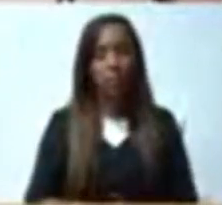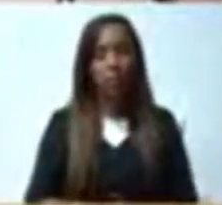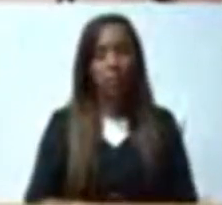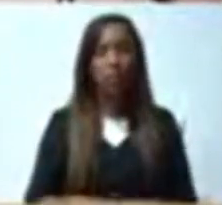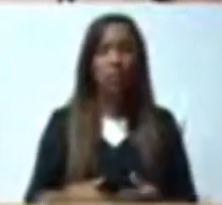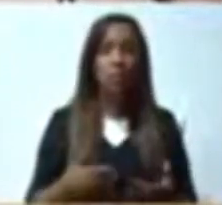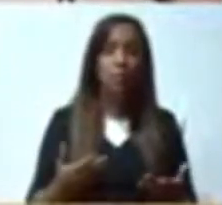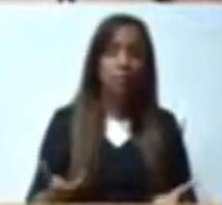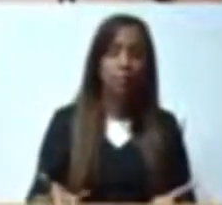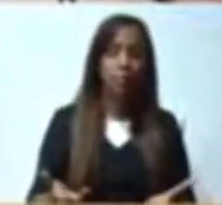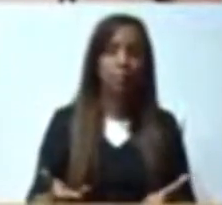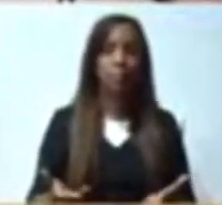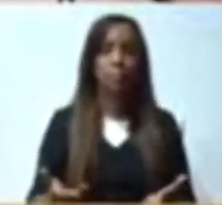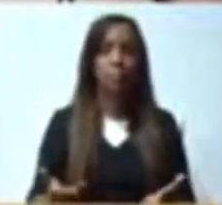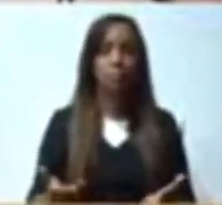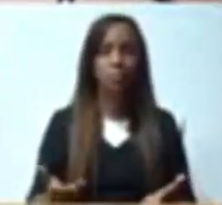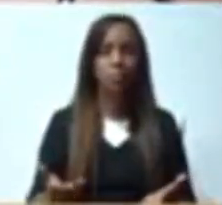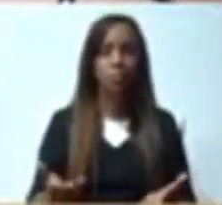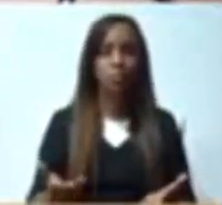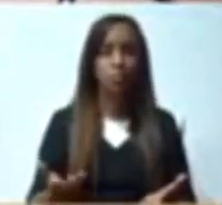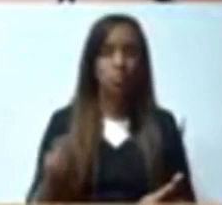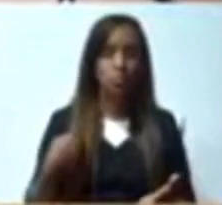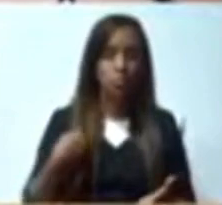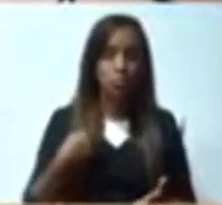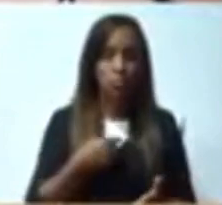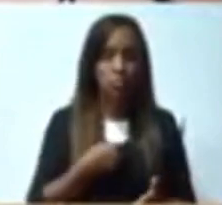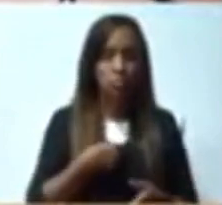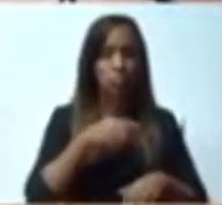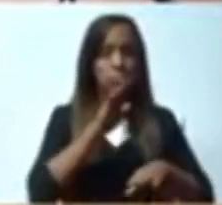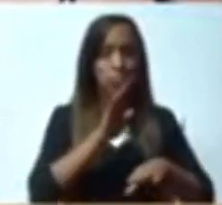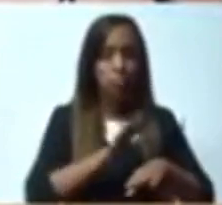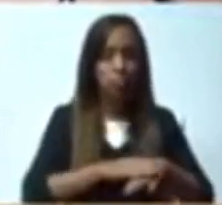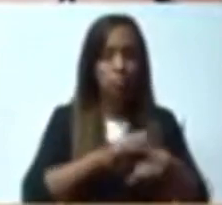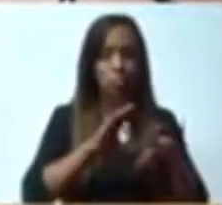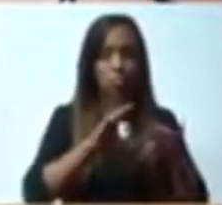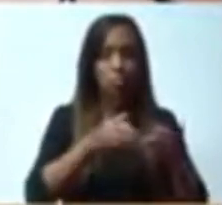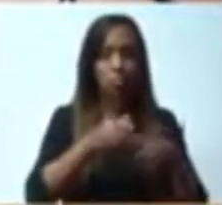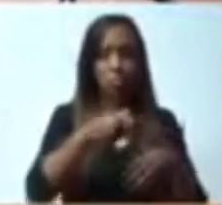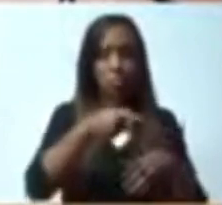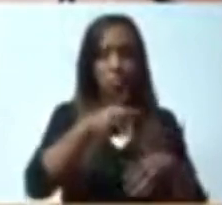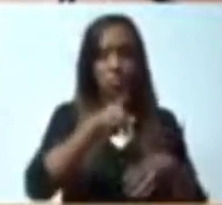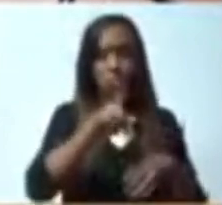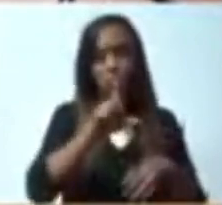PLDista a votar de manera positiva por este proyecto. Muchísimas gracias.